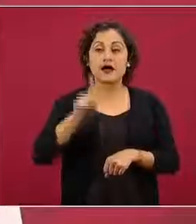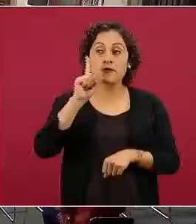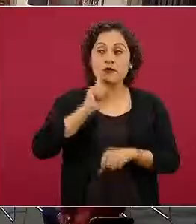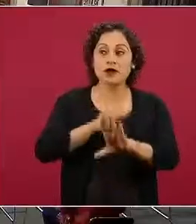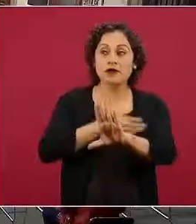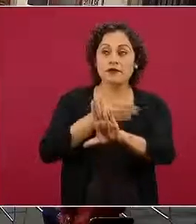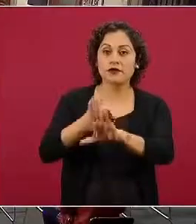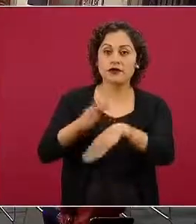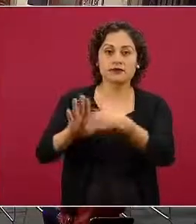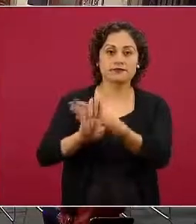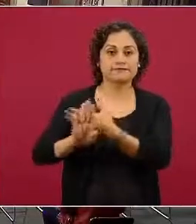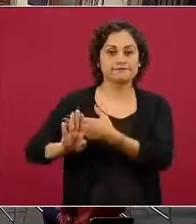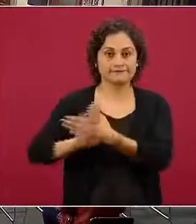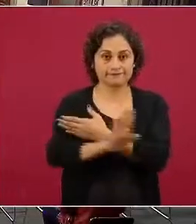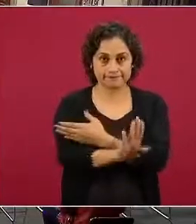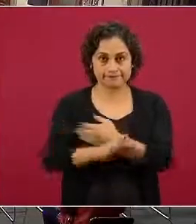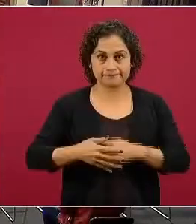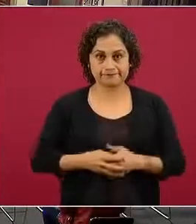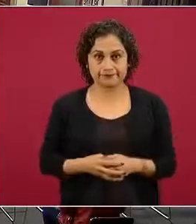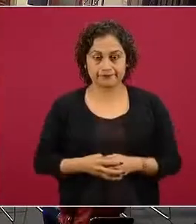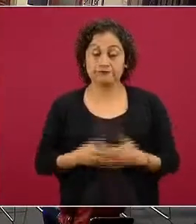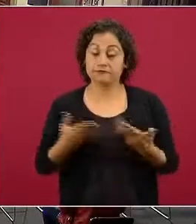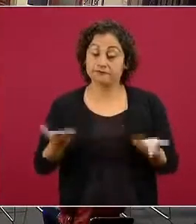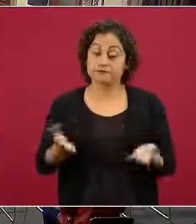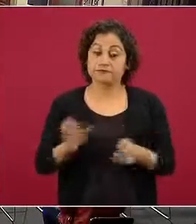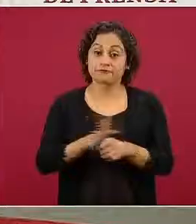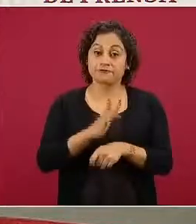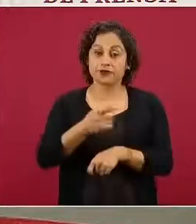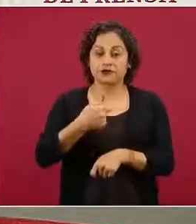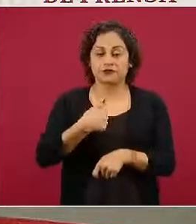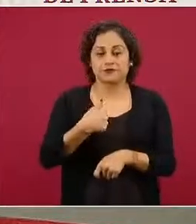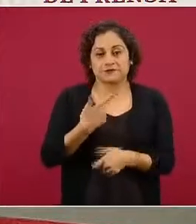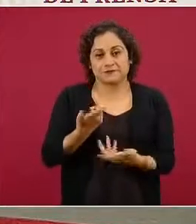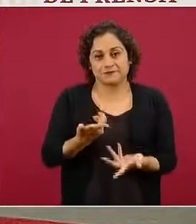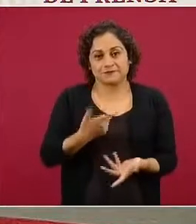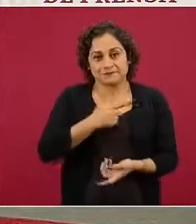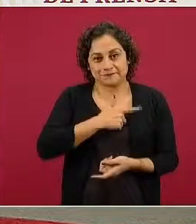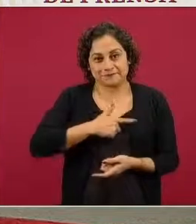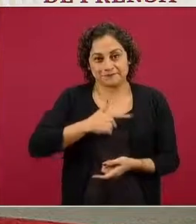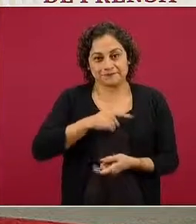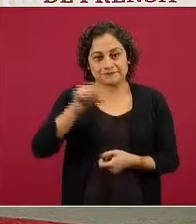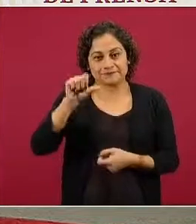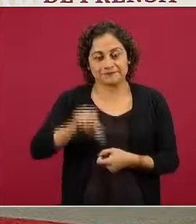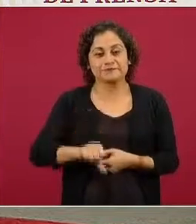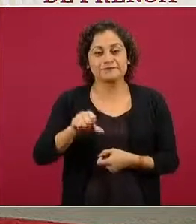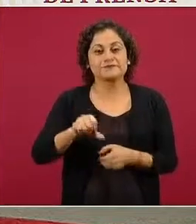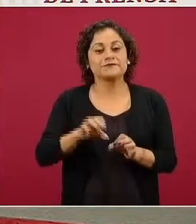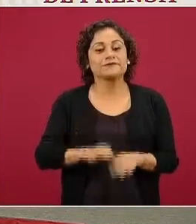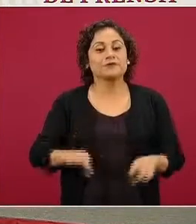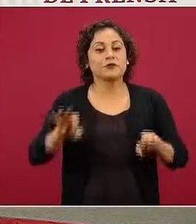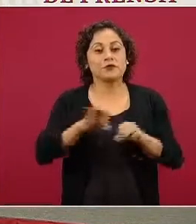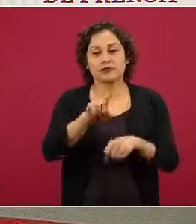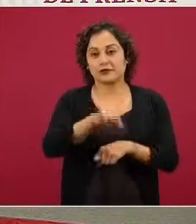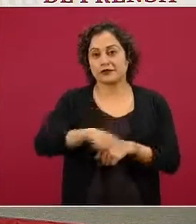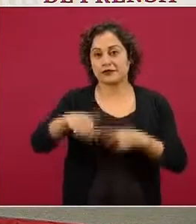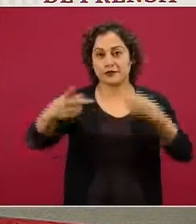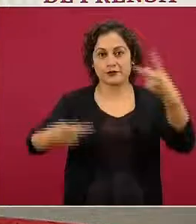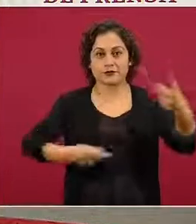y pues será un placer poder después responder las preguntas que tengan aquí